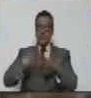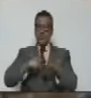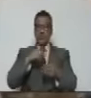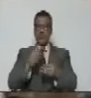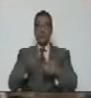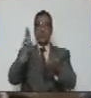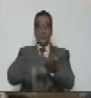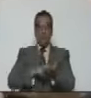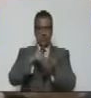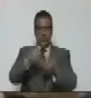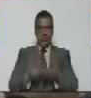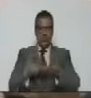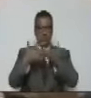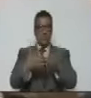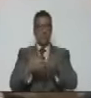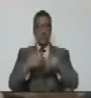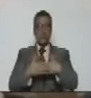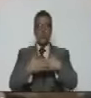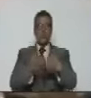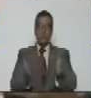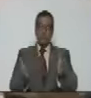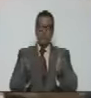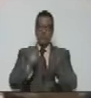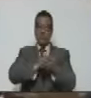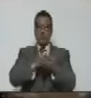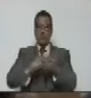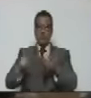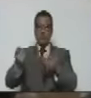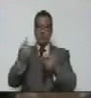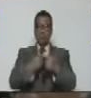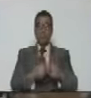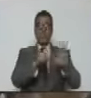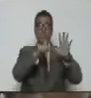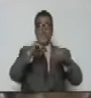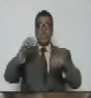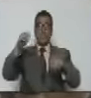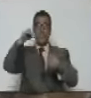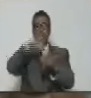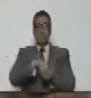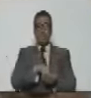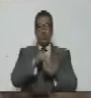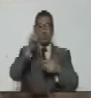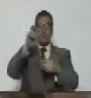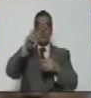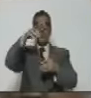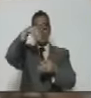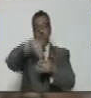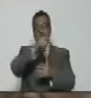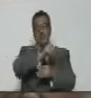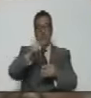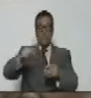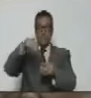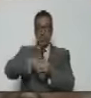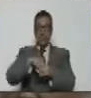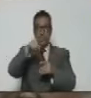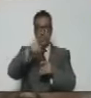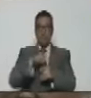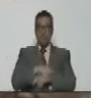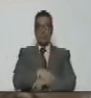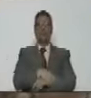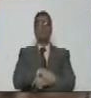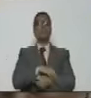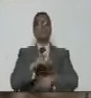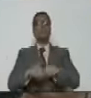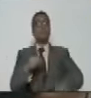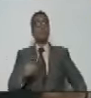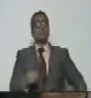dimos nuevamente. Se abrió el registro electoral, se incorporaron 600.000 nuevos electores a ese registro electoral, se